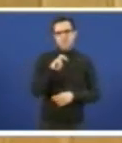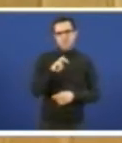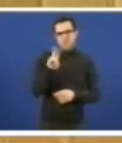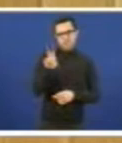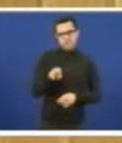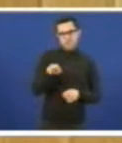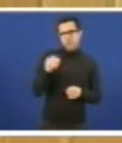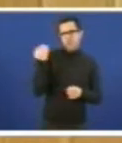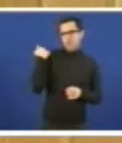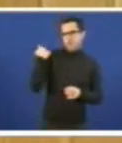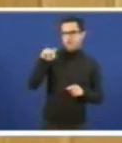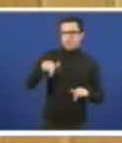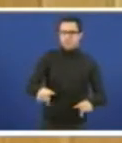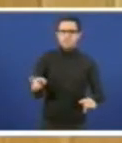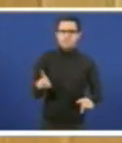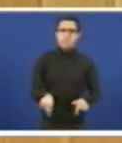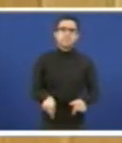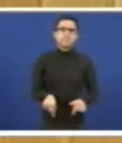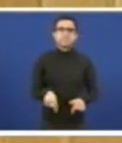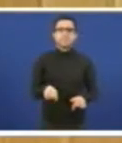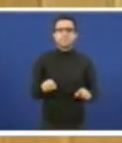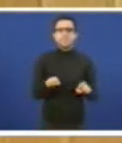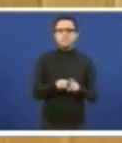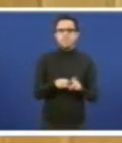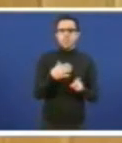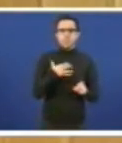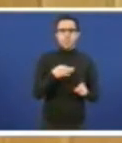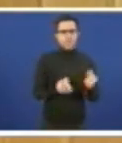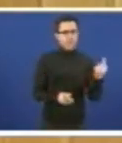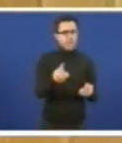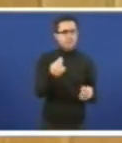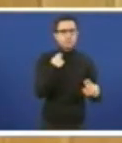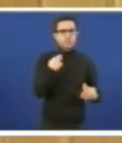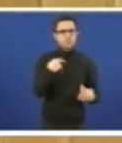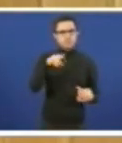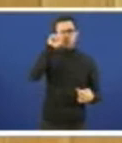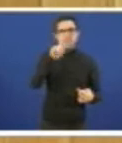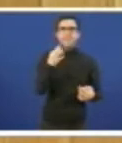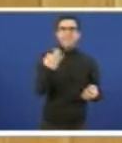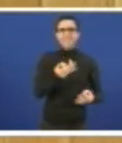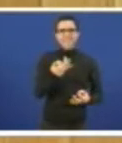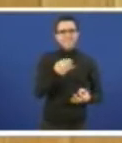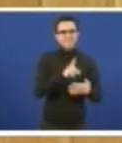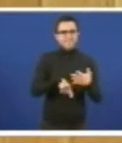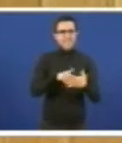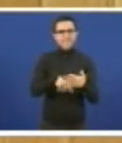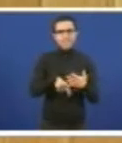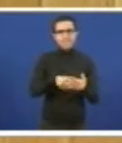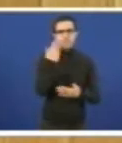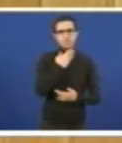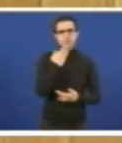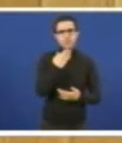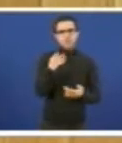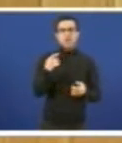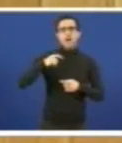caso de que as súas señorías non coñezan exactamente en que consiste o calendario escolar, recóllese ano